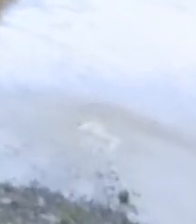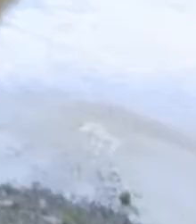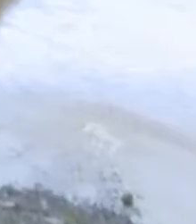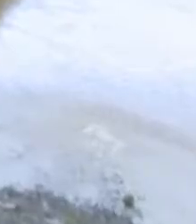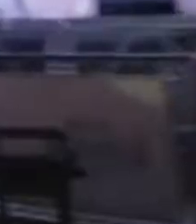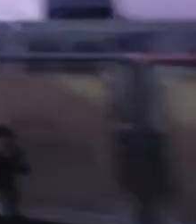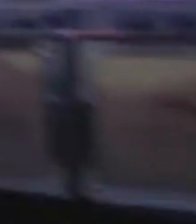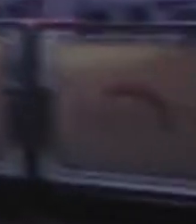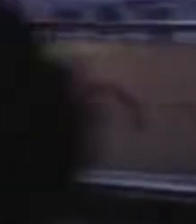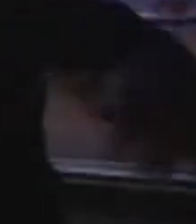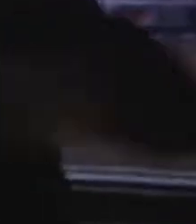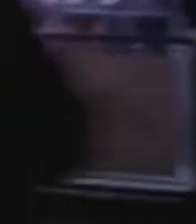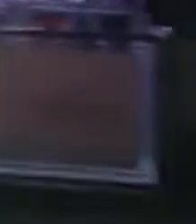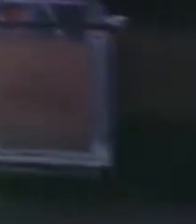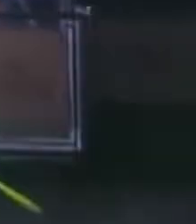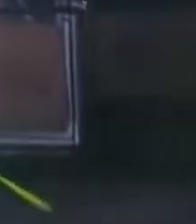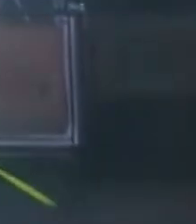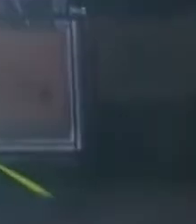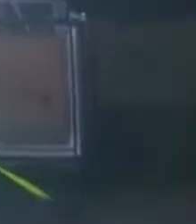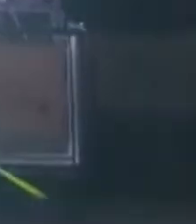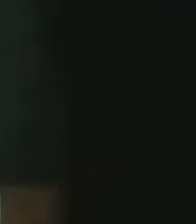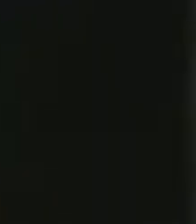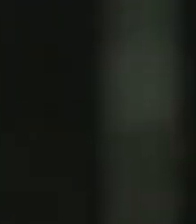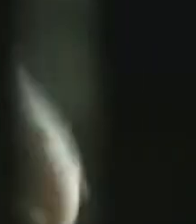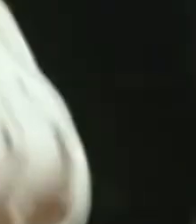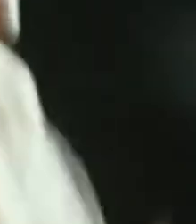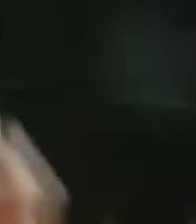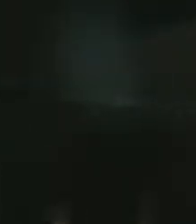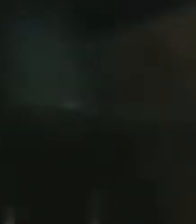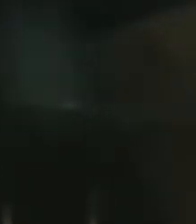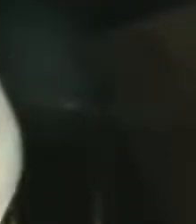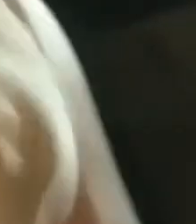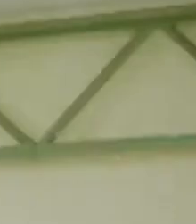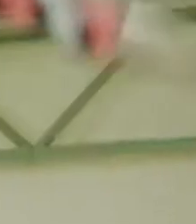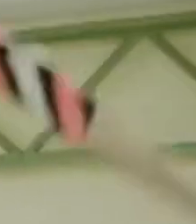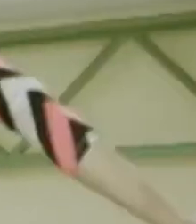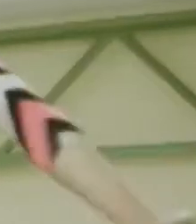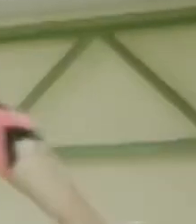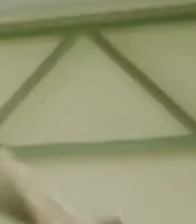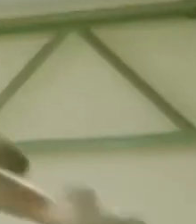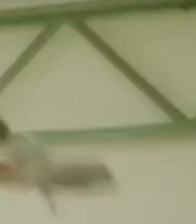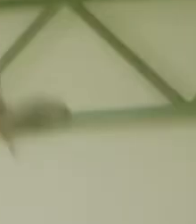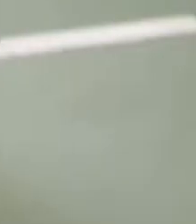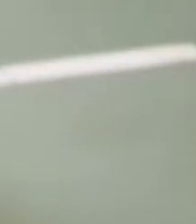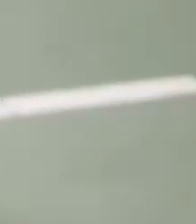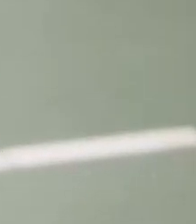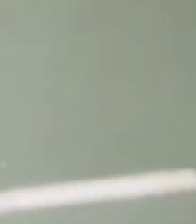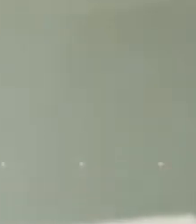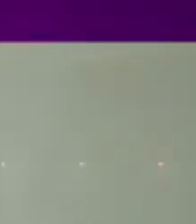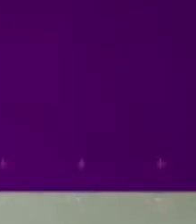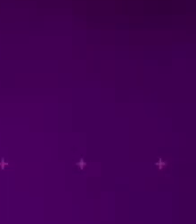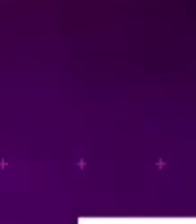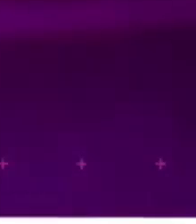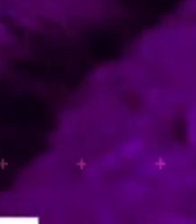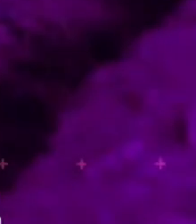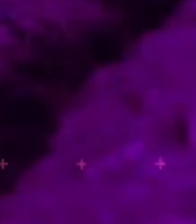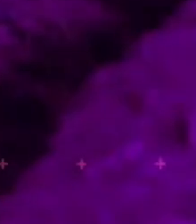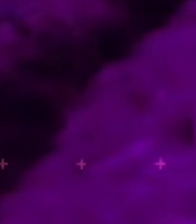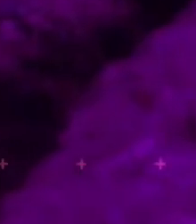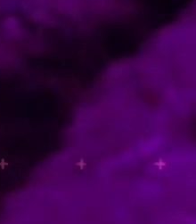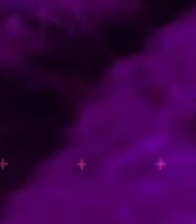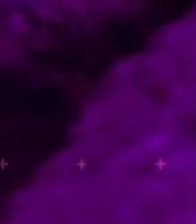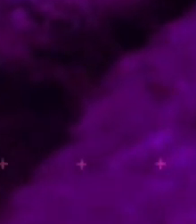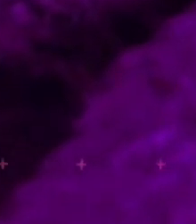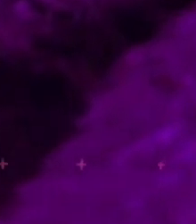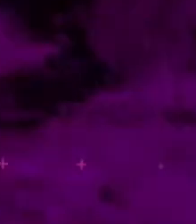Los jueves a las 9:30 de la noche, con repetición los sábados a las 7 de la mañana y 4:30